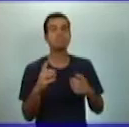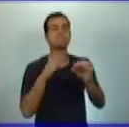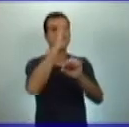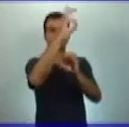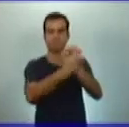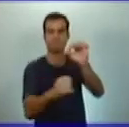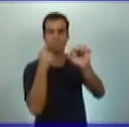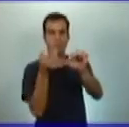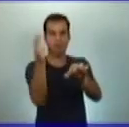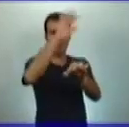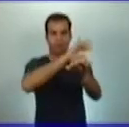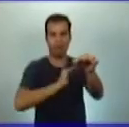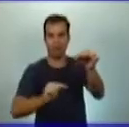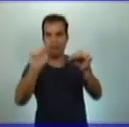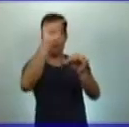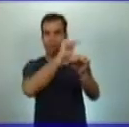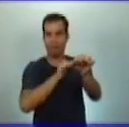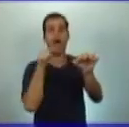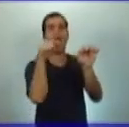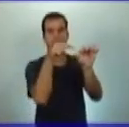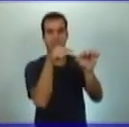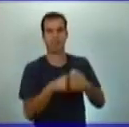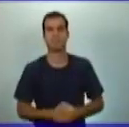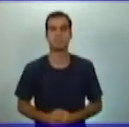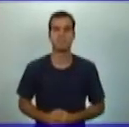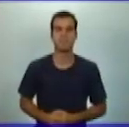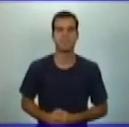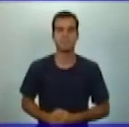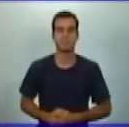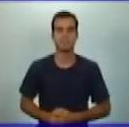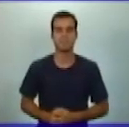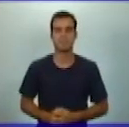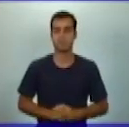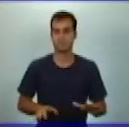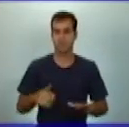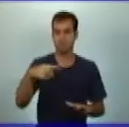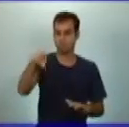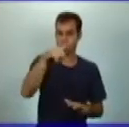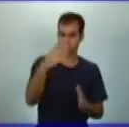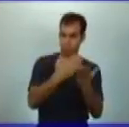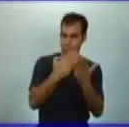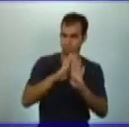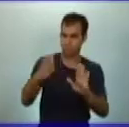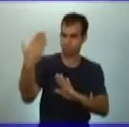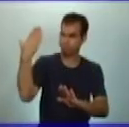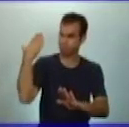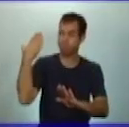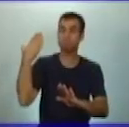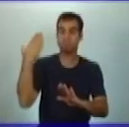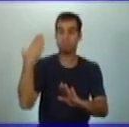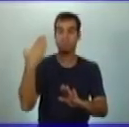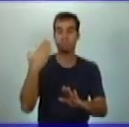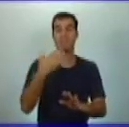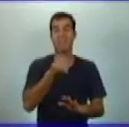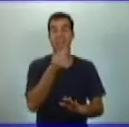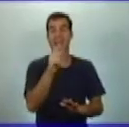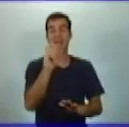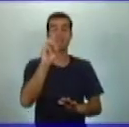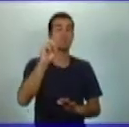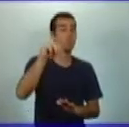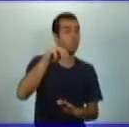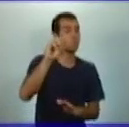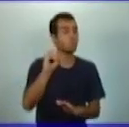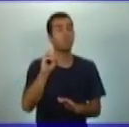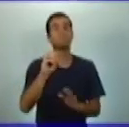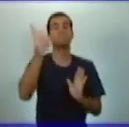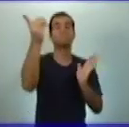estas partículas fundamentales. Ahora bien, ya ustedes estudiaron también que los átomos son